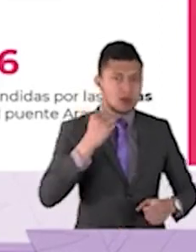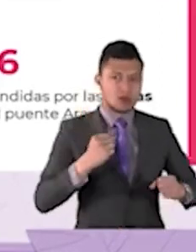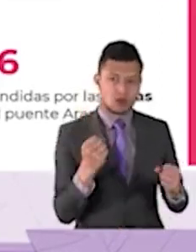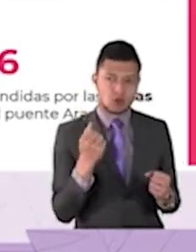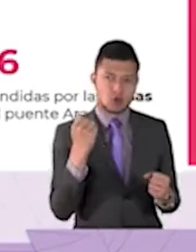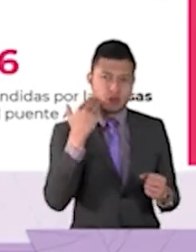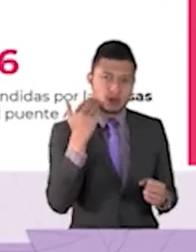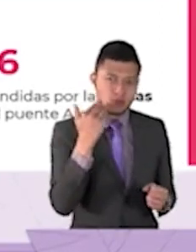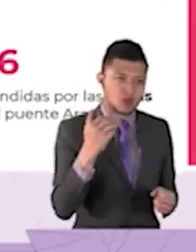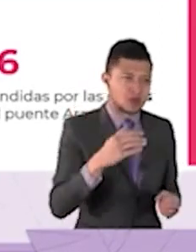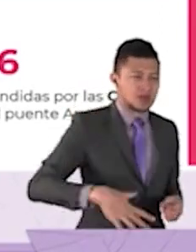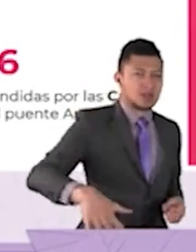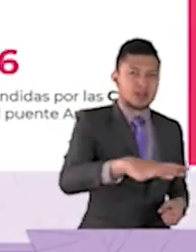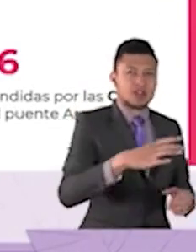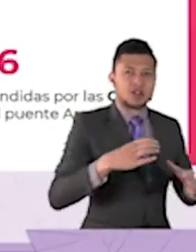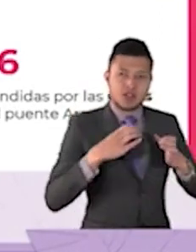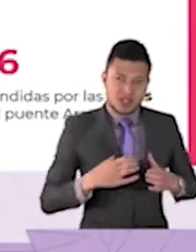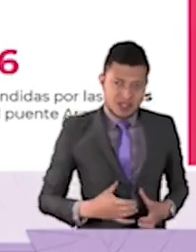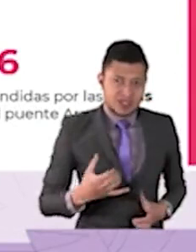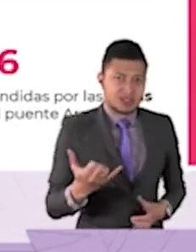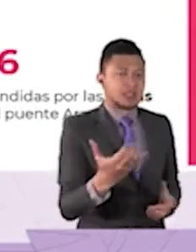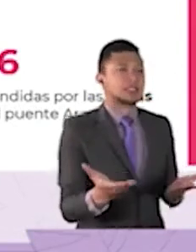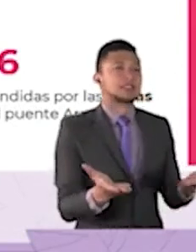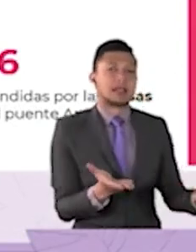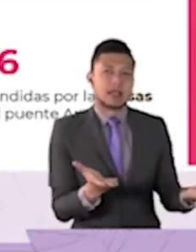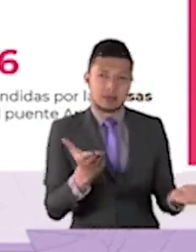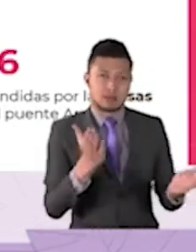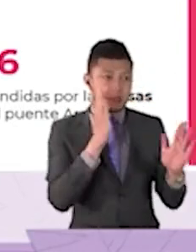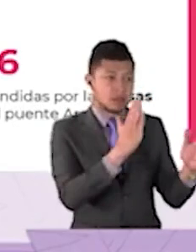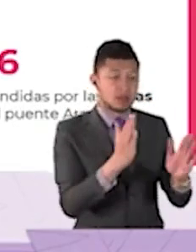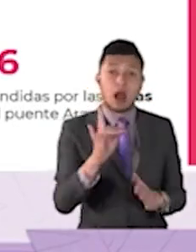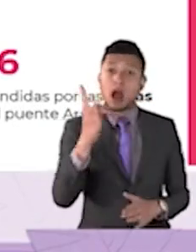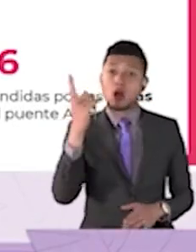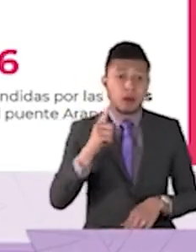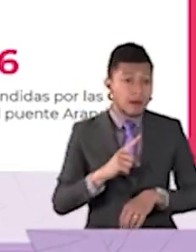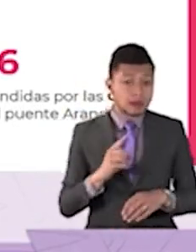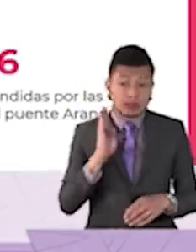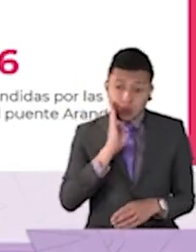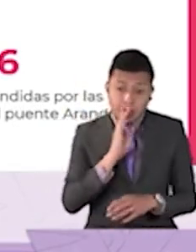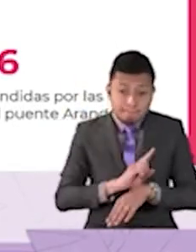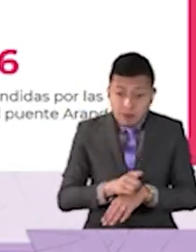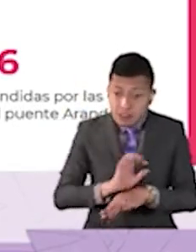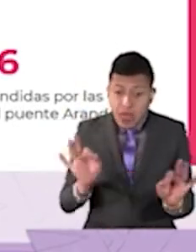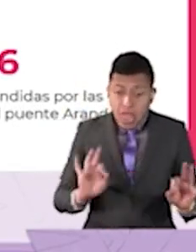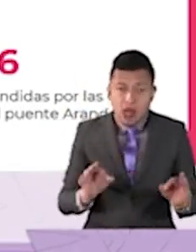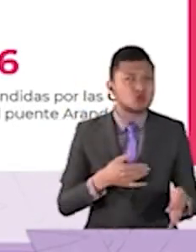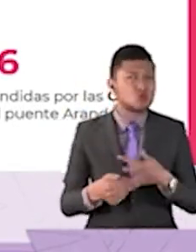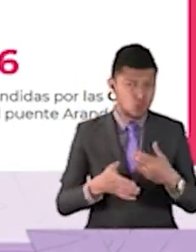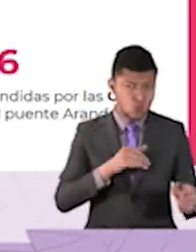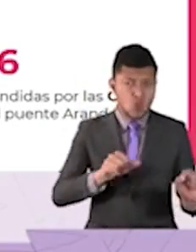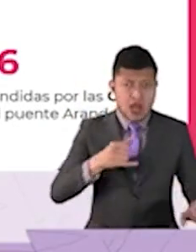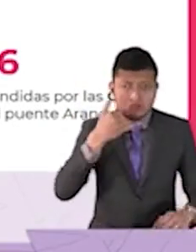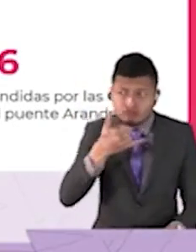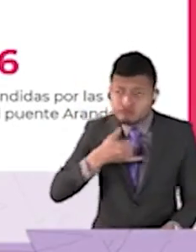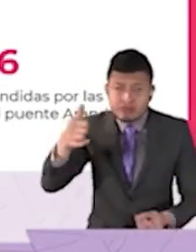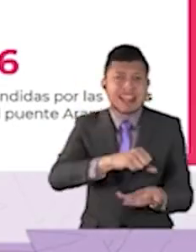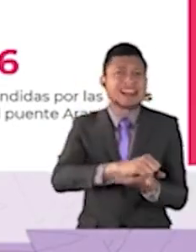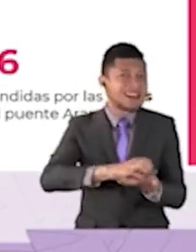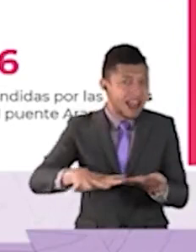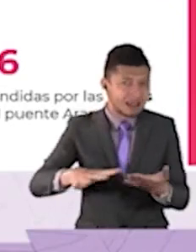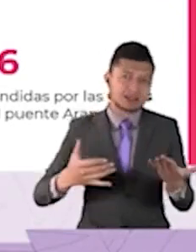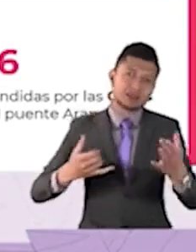ciudadanía tiene a su servicio, incluso desde un celular sin minutos, una línea telefónica y un